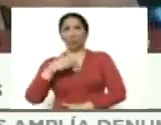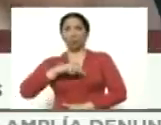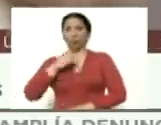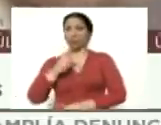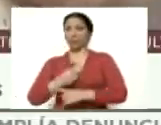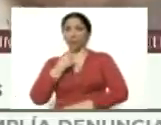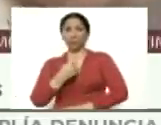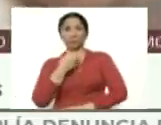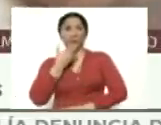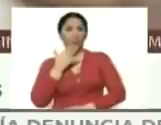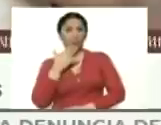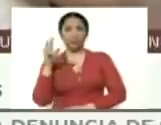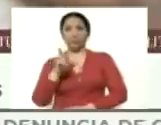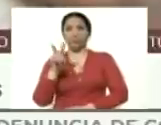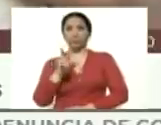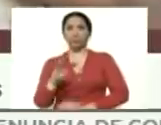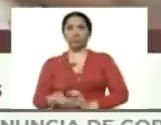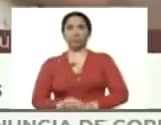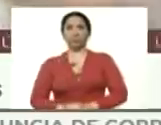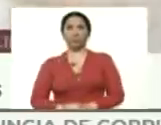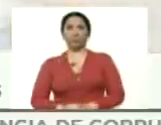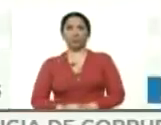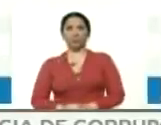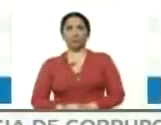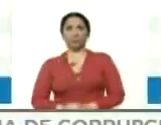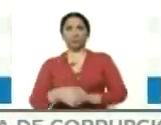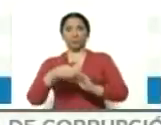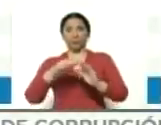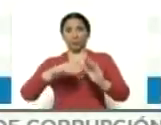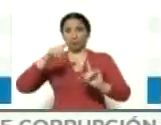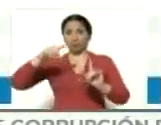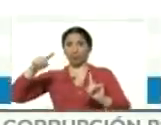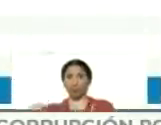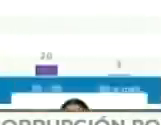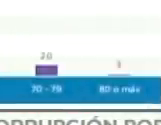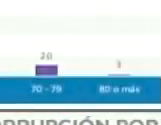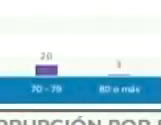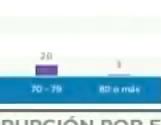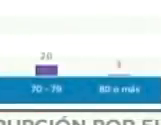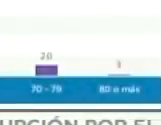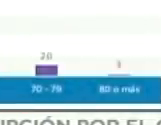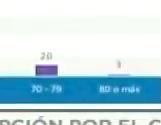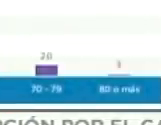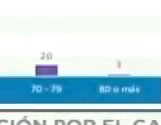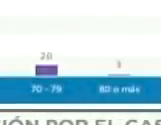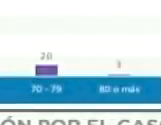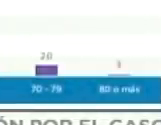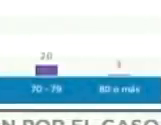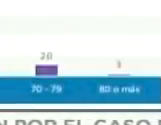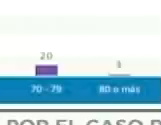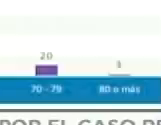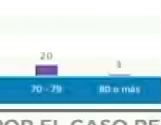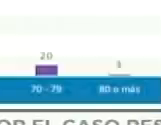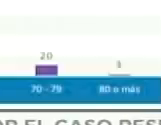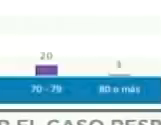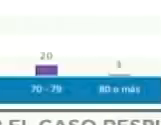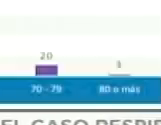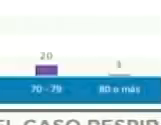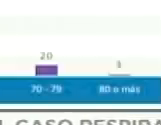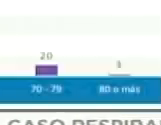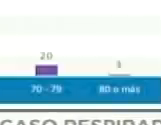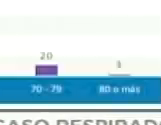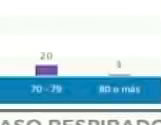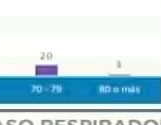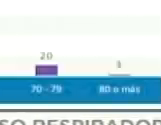que en el caso de Venezuela, el rango de edad se desplaza hacia las personas de menor edad. Esto